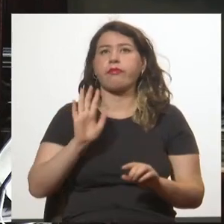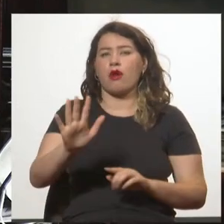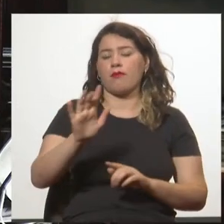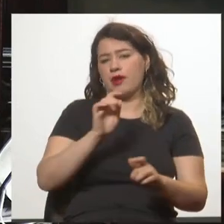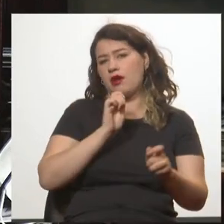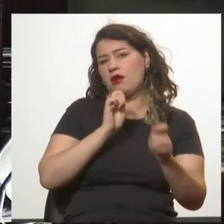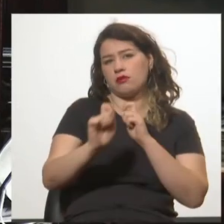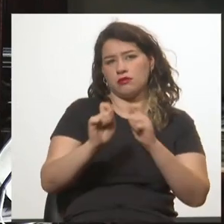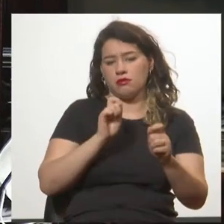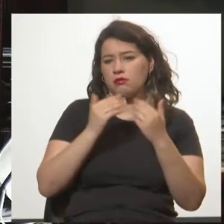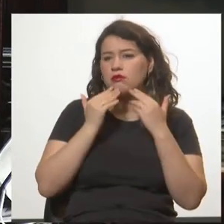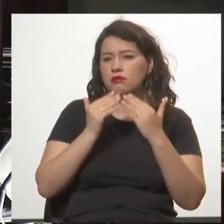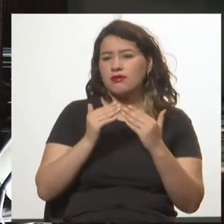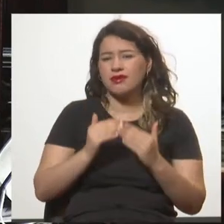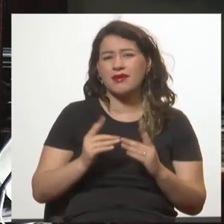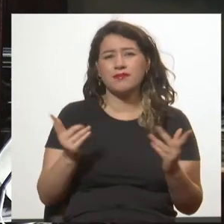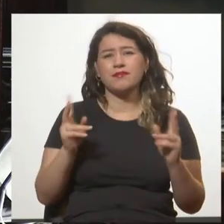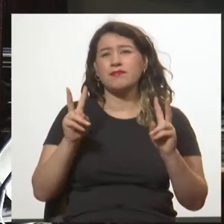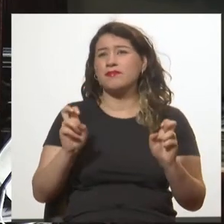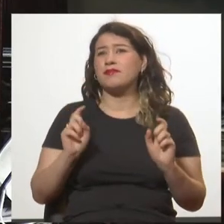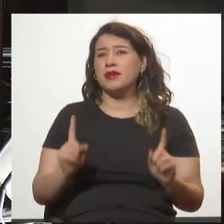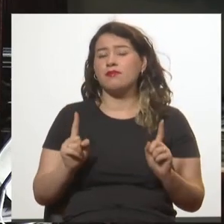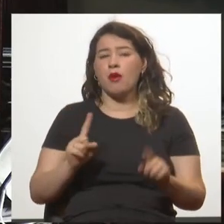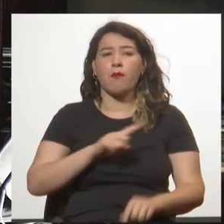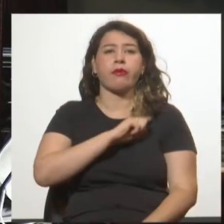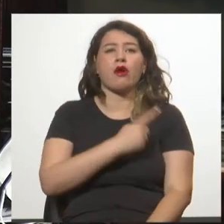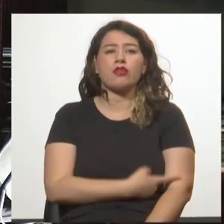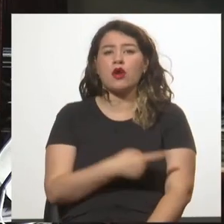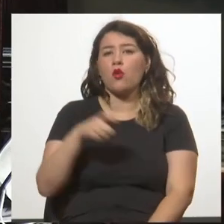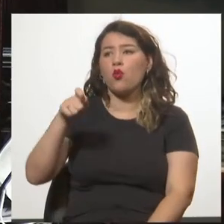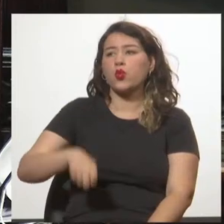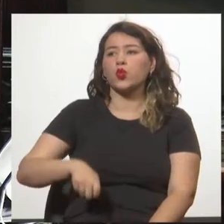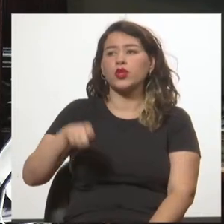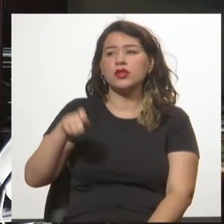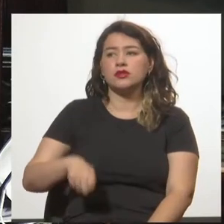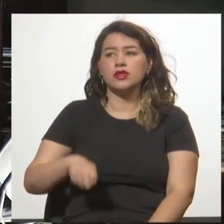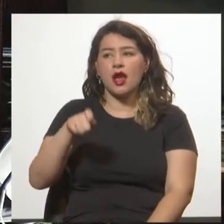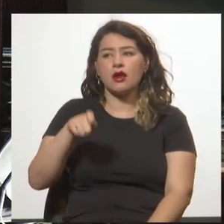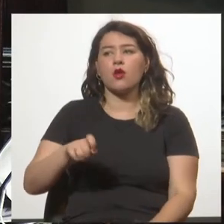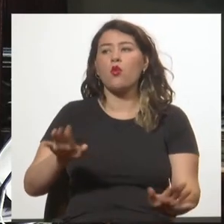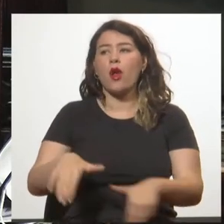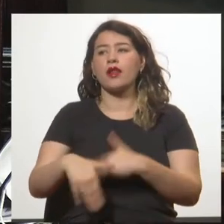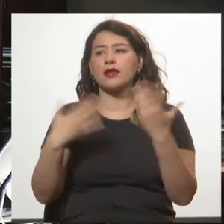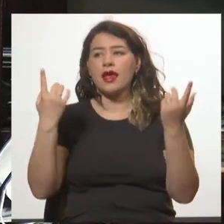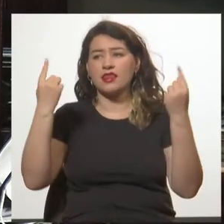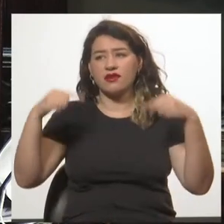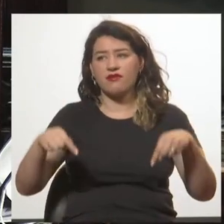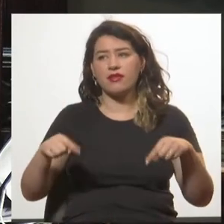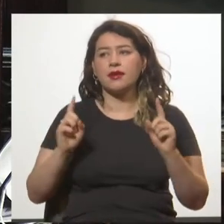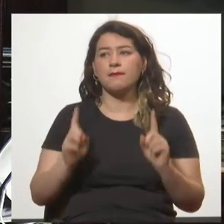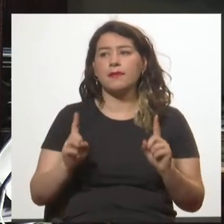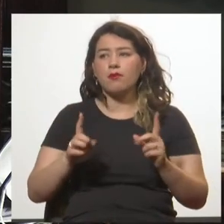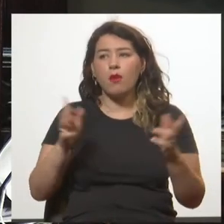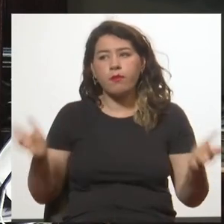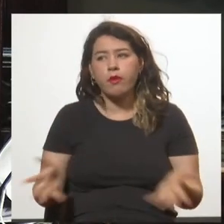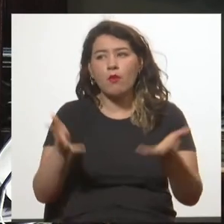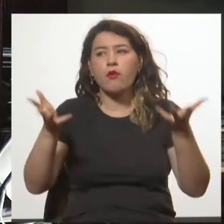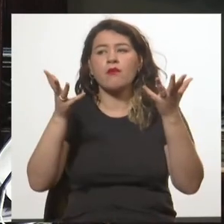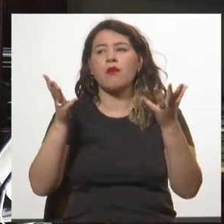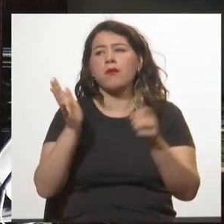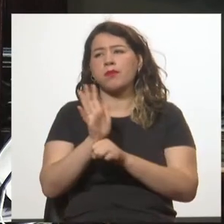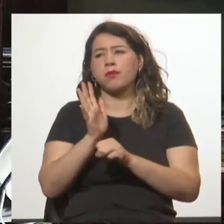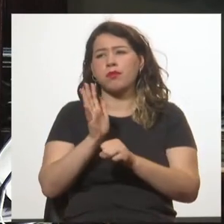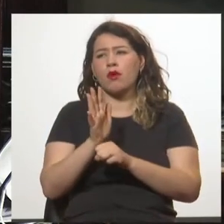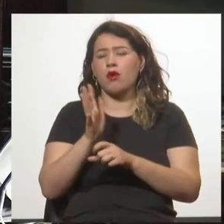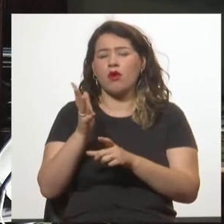que se encuentra en la órbita del poder judicial con lo cual con lo cual cualquier debate como el que se promueve puede aparecer como una